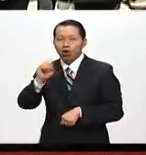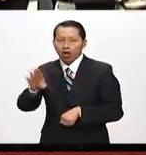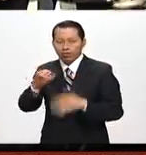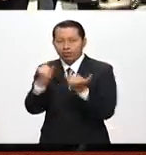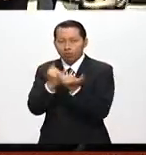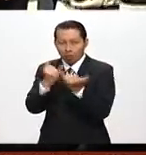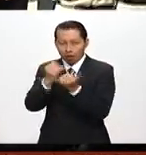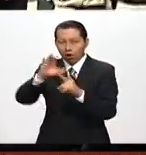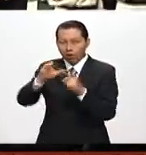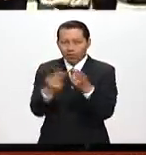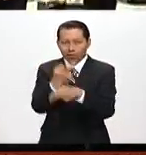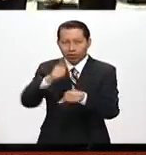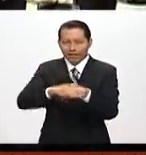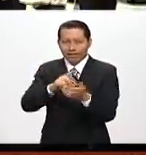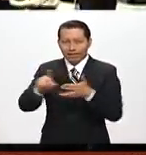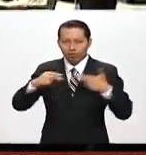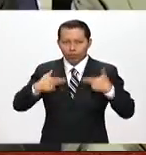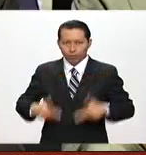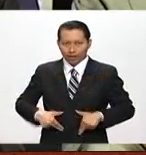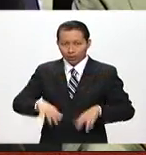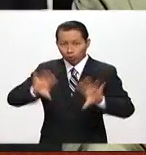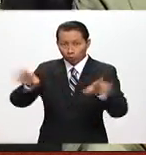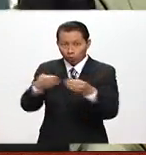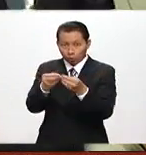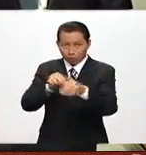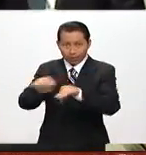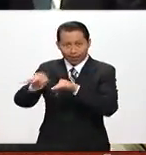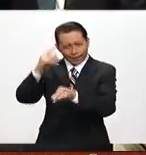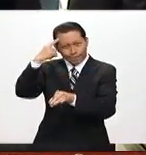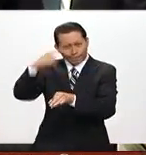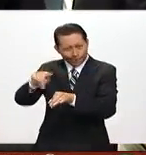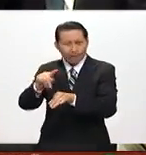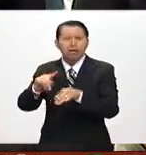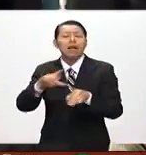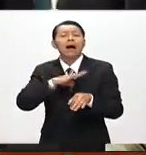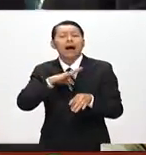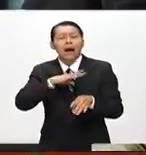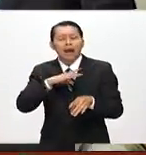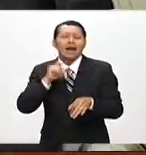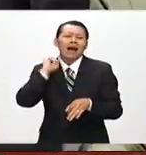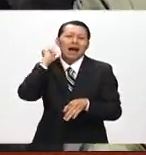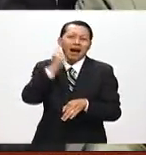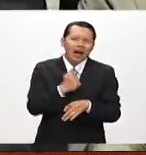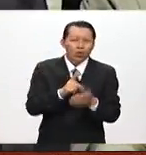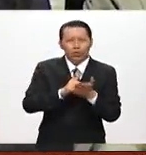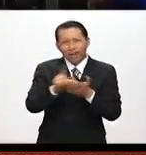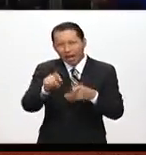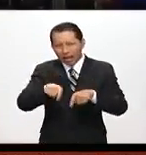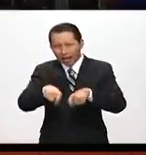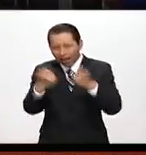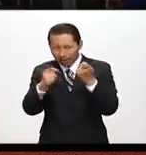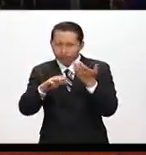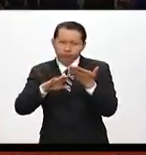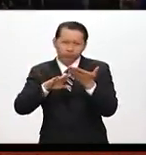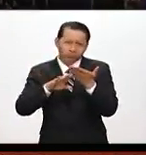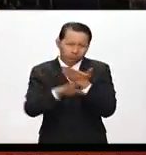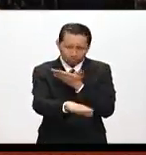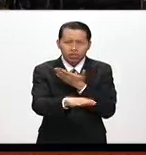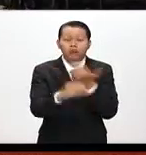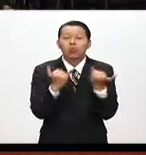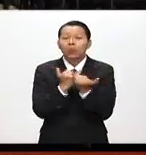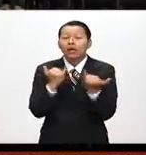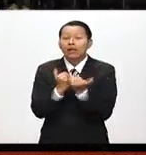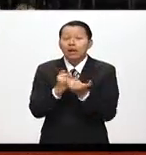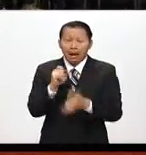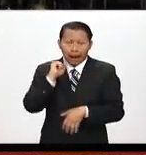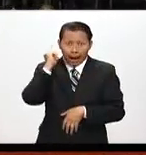los Derechos Humanos, quienes trabajarán en conjunto para prevenir que existan violaciones a los derechos de derechohabientes y, en caso